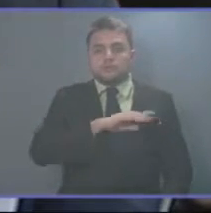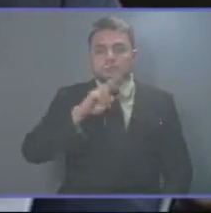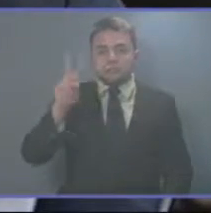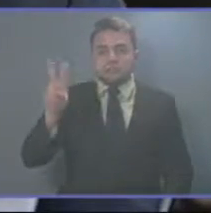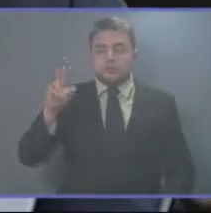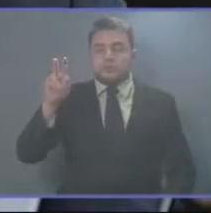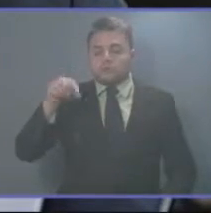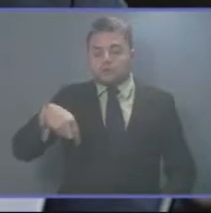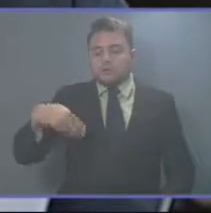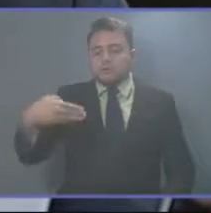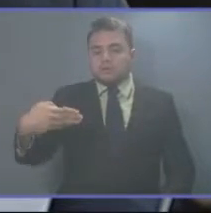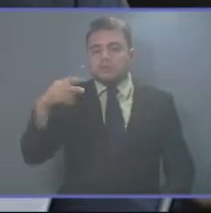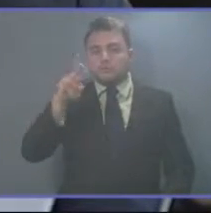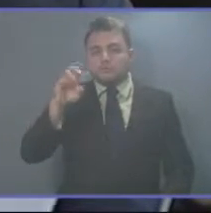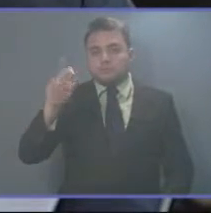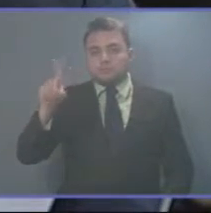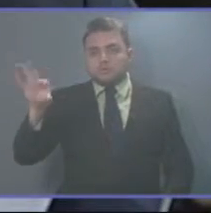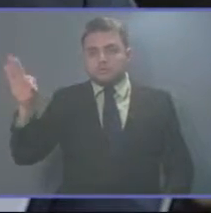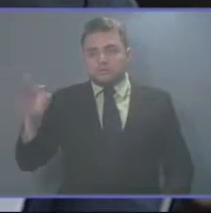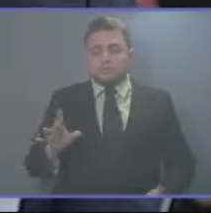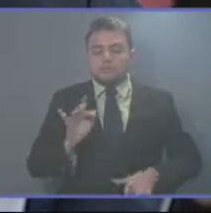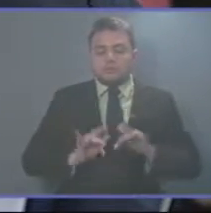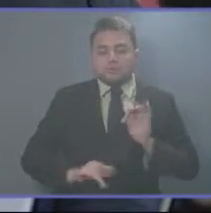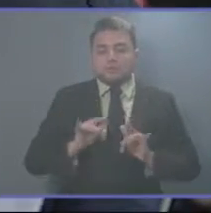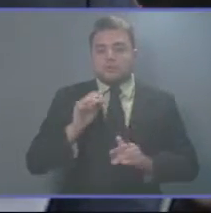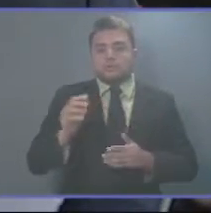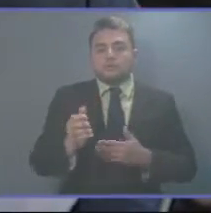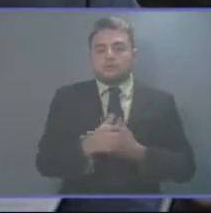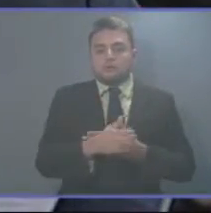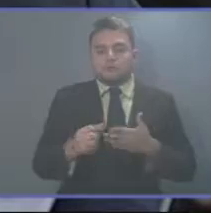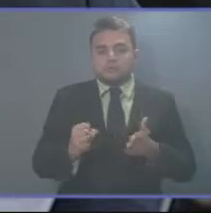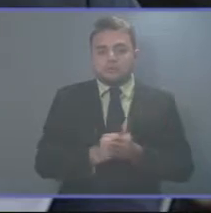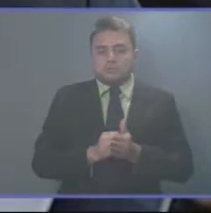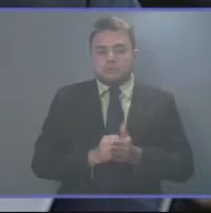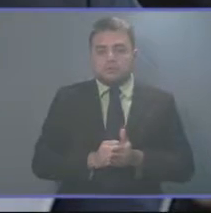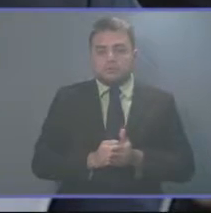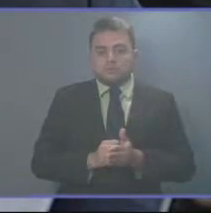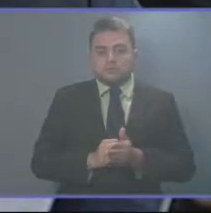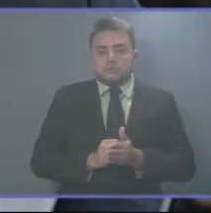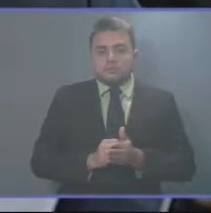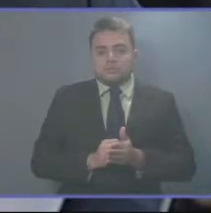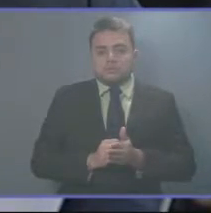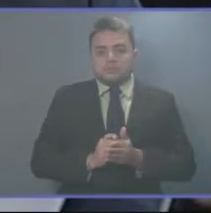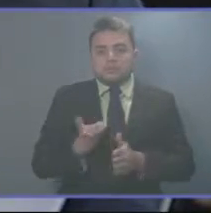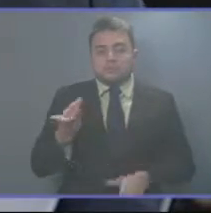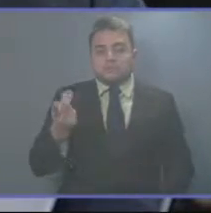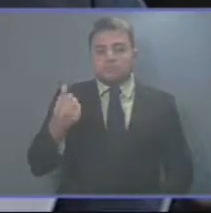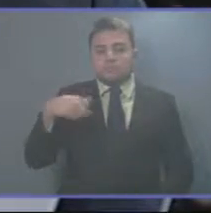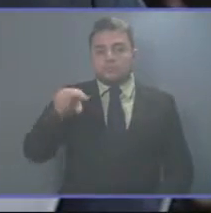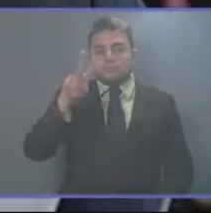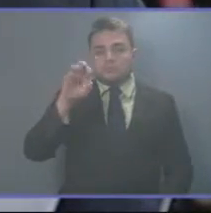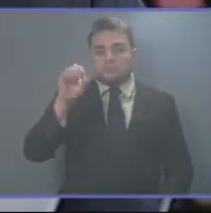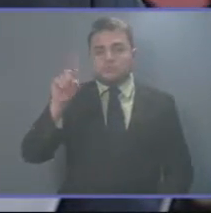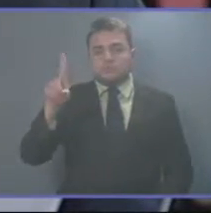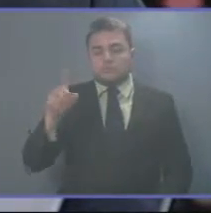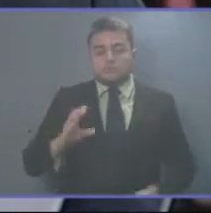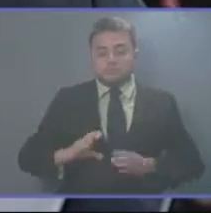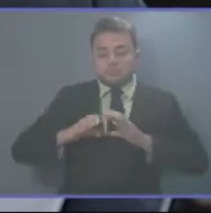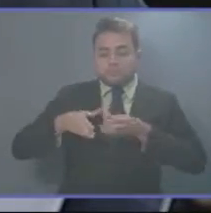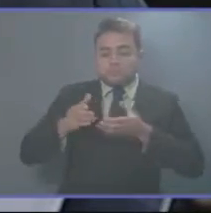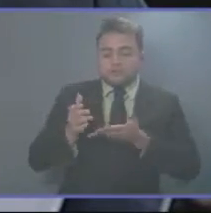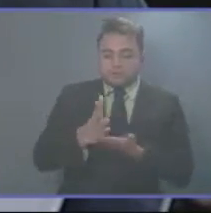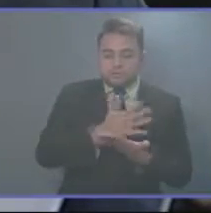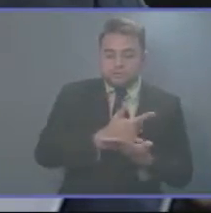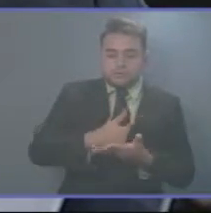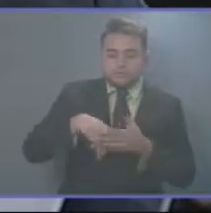Señor secretario de la Asamblea Legislativa, presente. Dictamen número 201, recomendable. La Comisión de Hacienda y Especial del